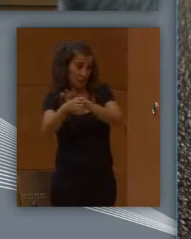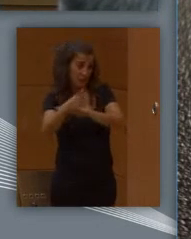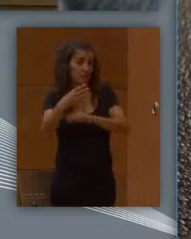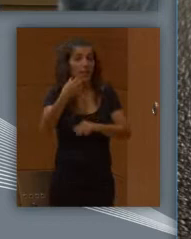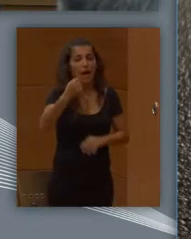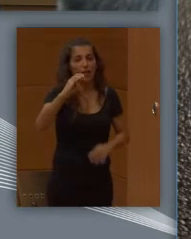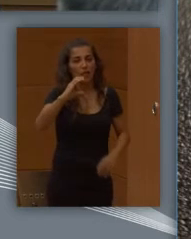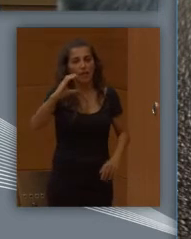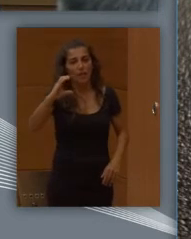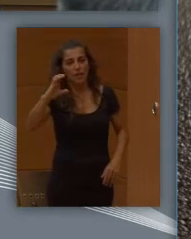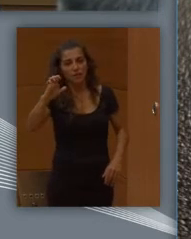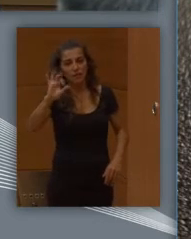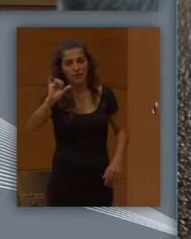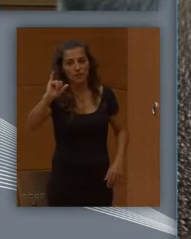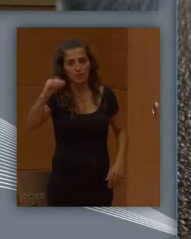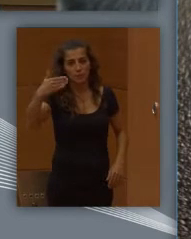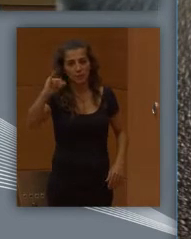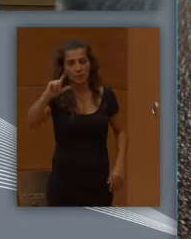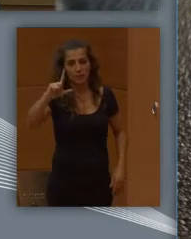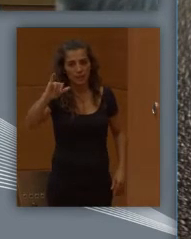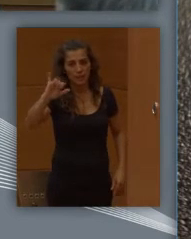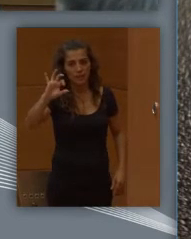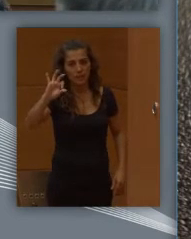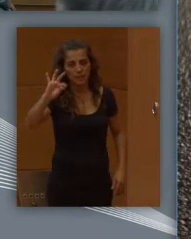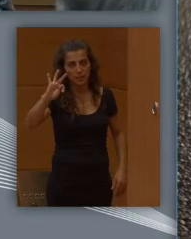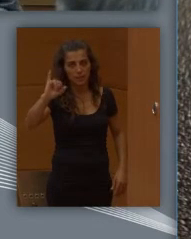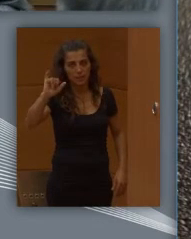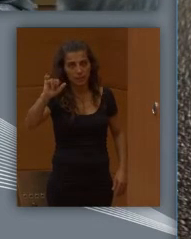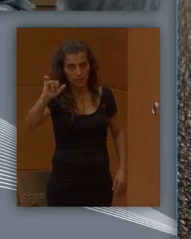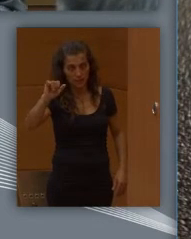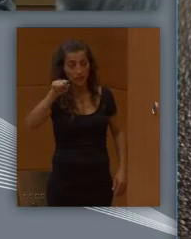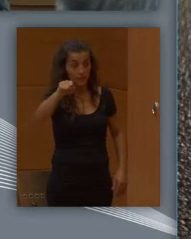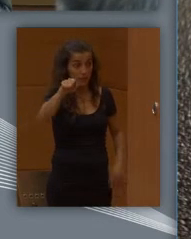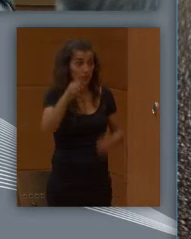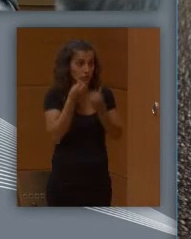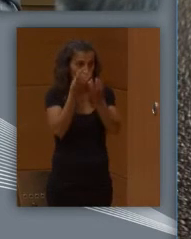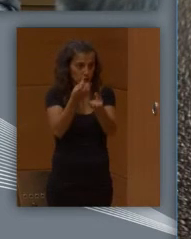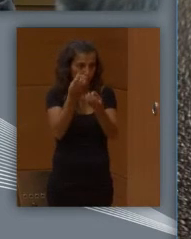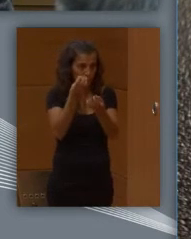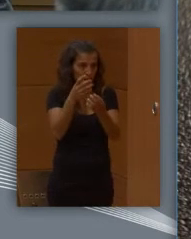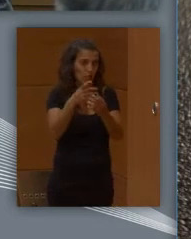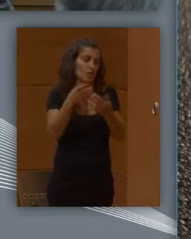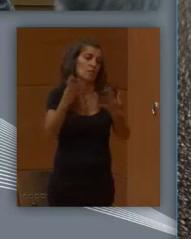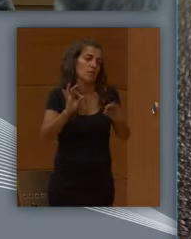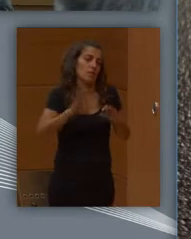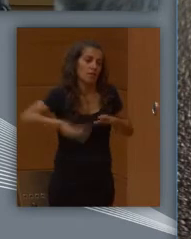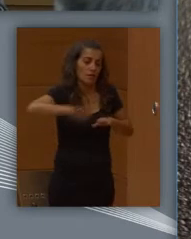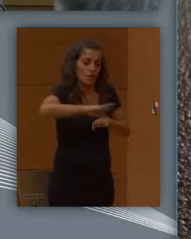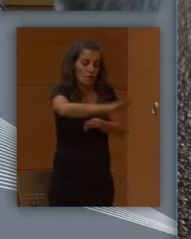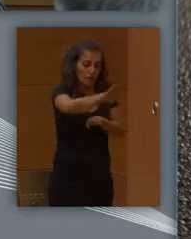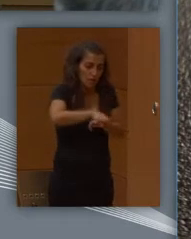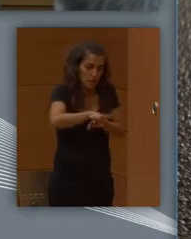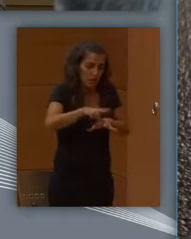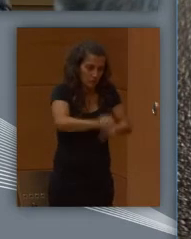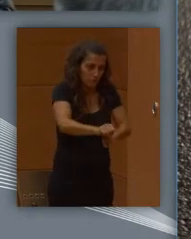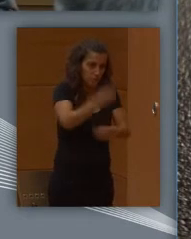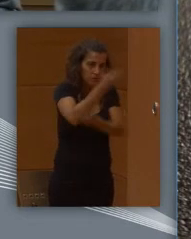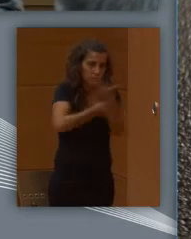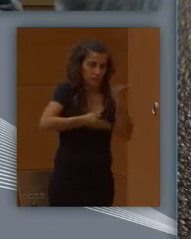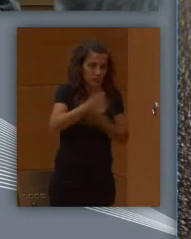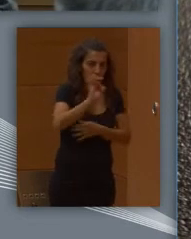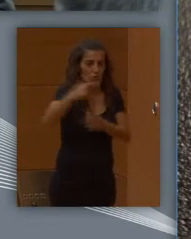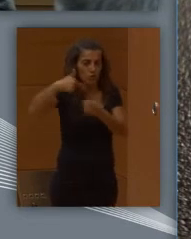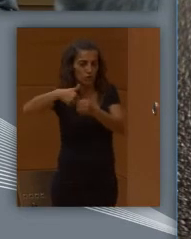más interés, incluso, que combina información de transporte con información del parking reservado para discapacitados o de